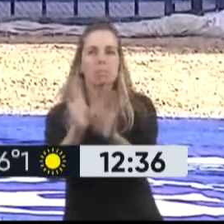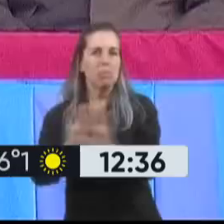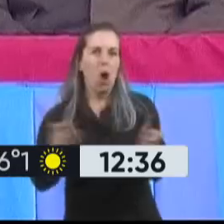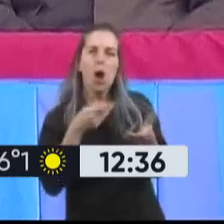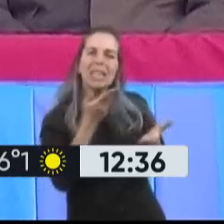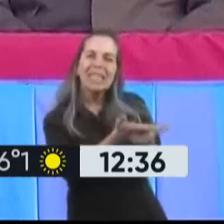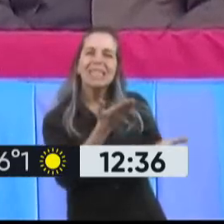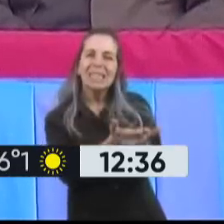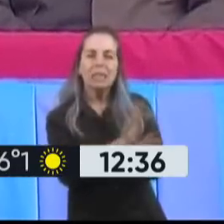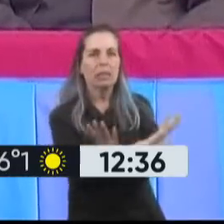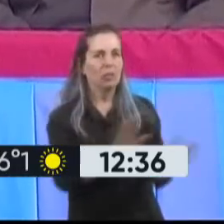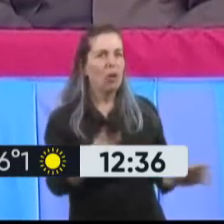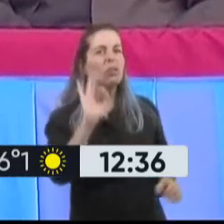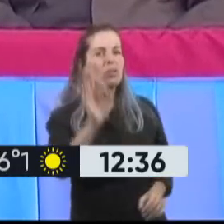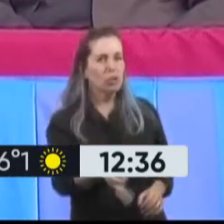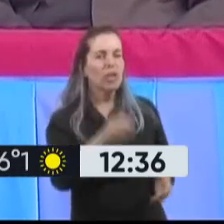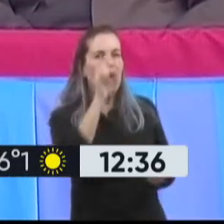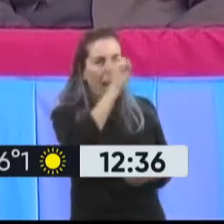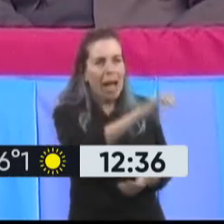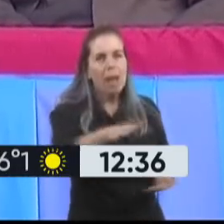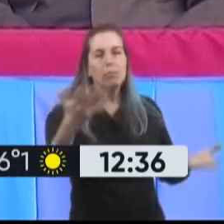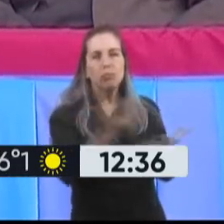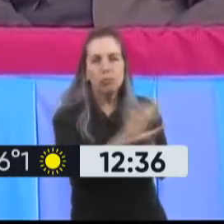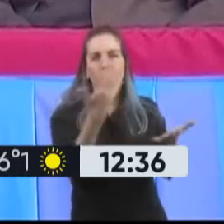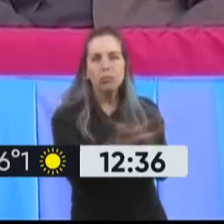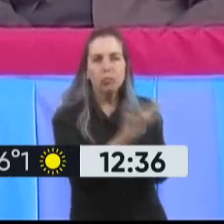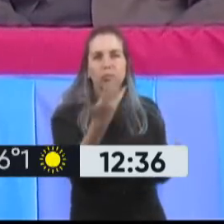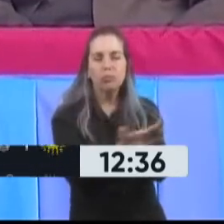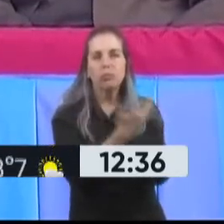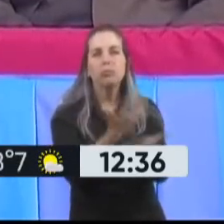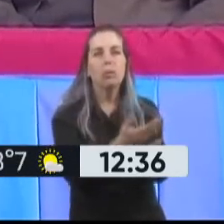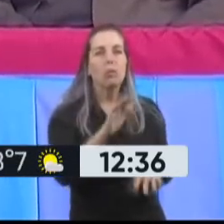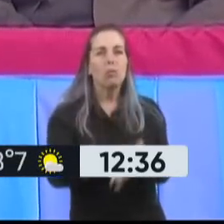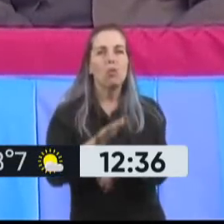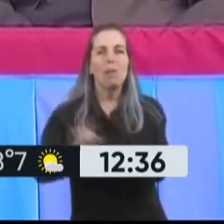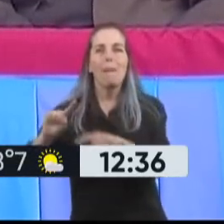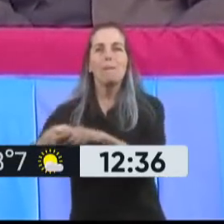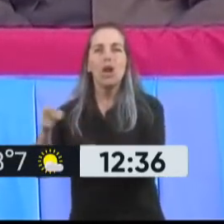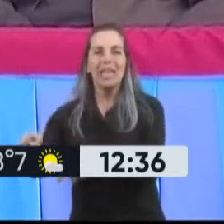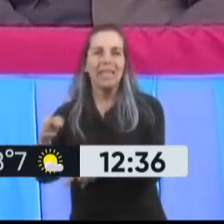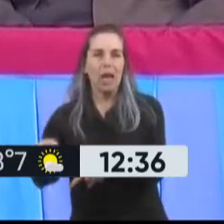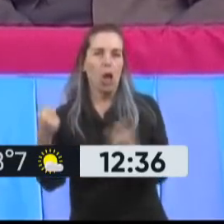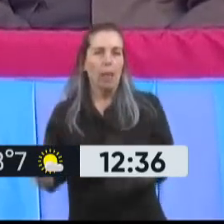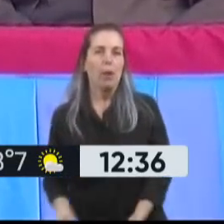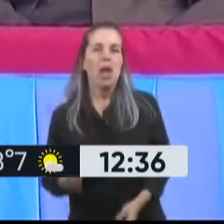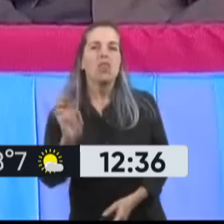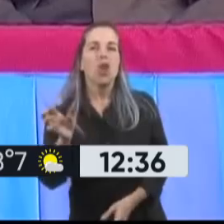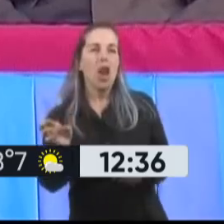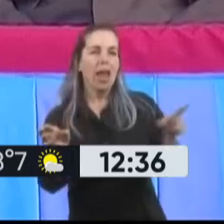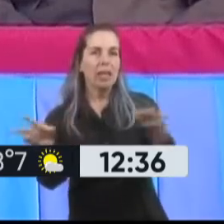sido saqueados durante décadas que los políticos han usado los dólares que ustedes generan para hacer populismo